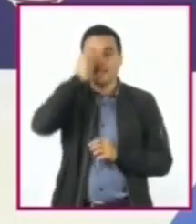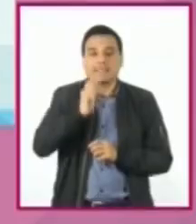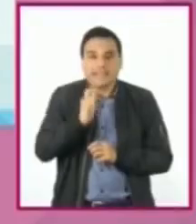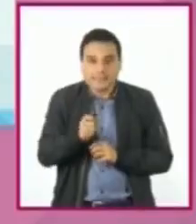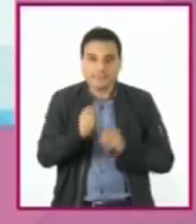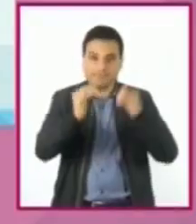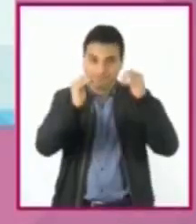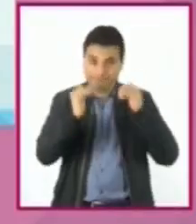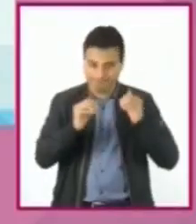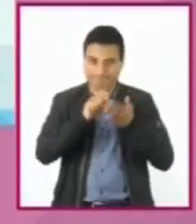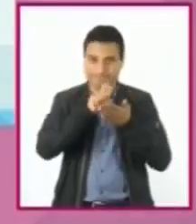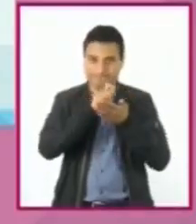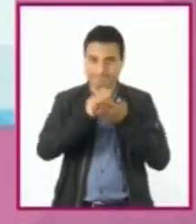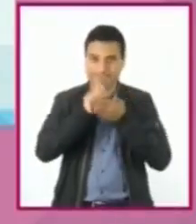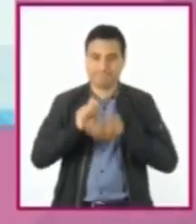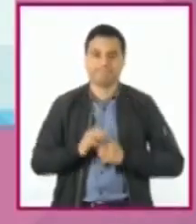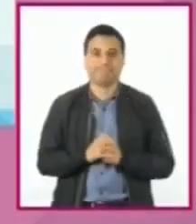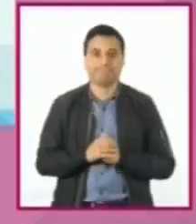llegó.